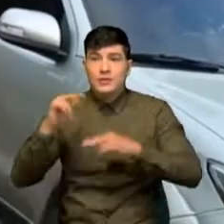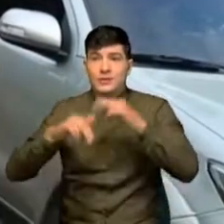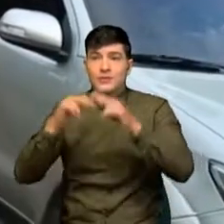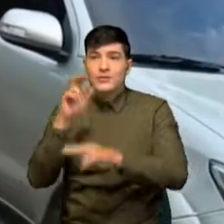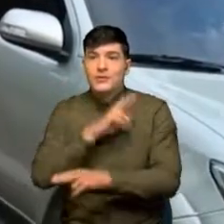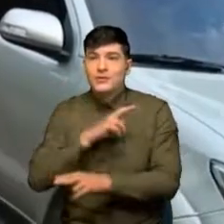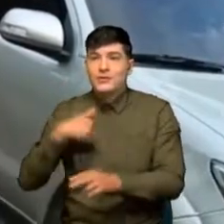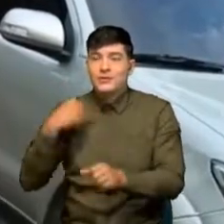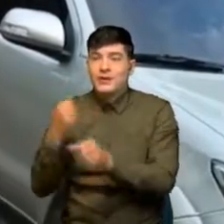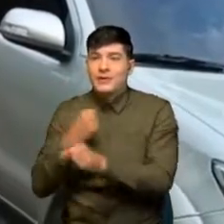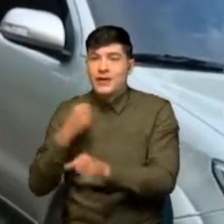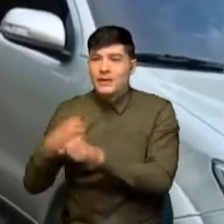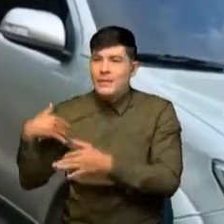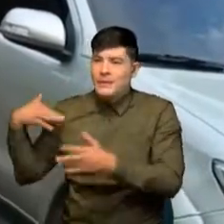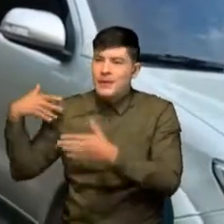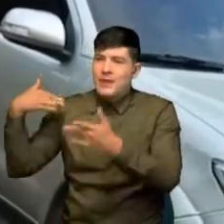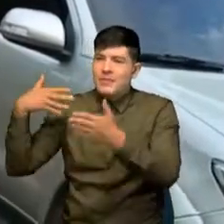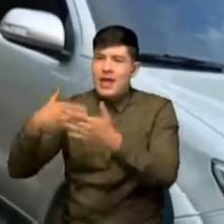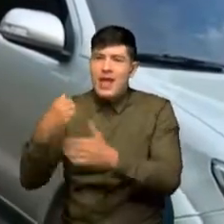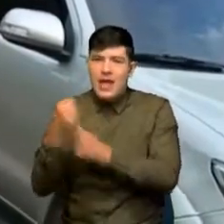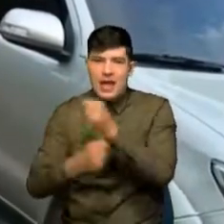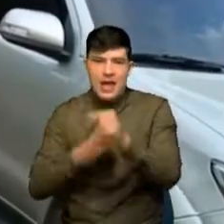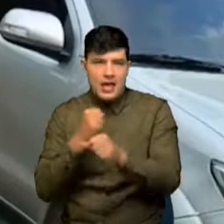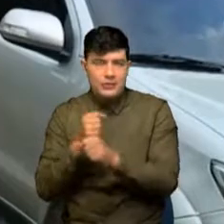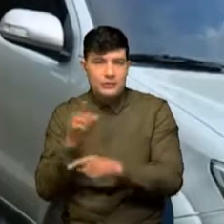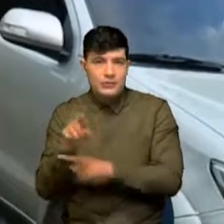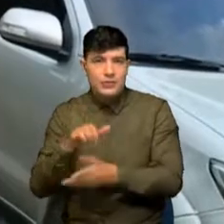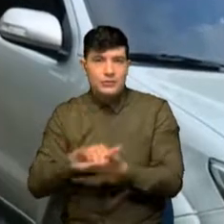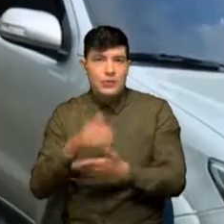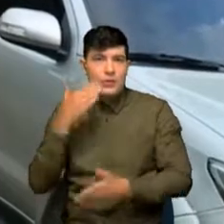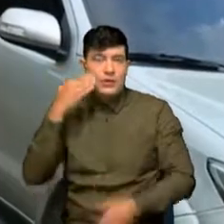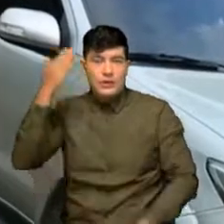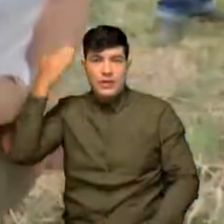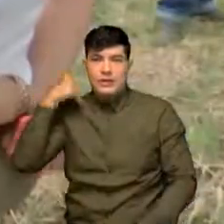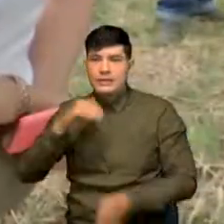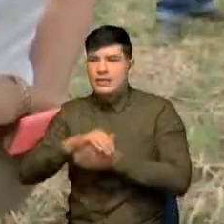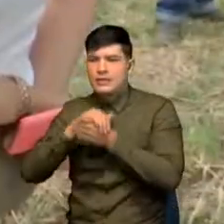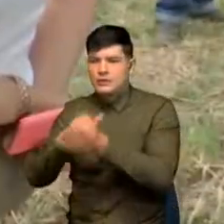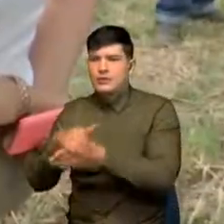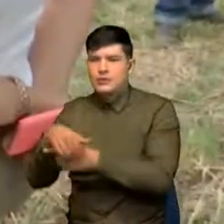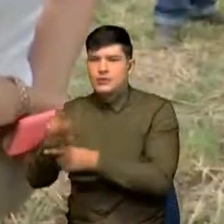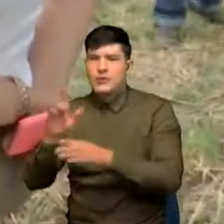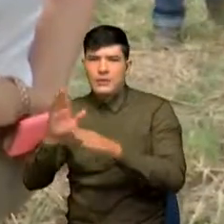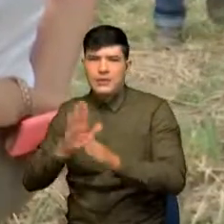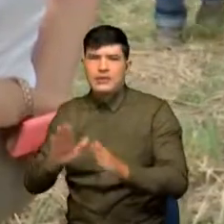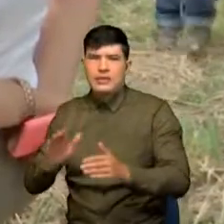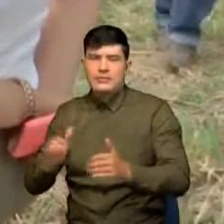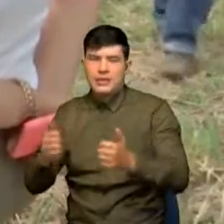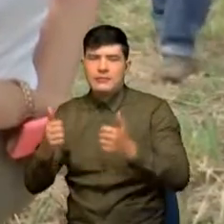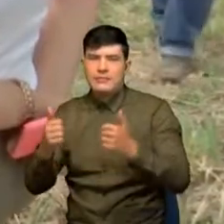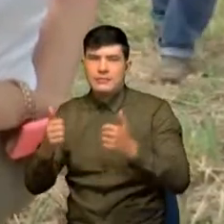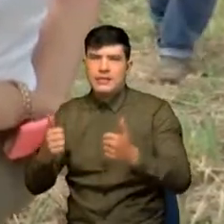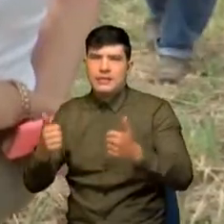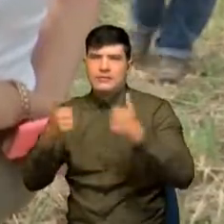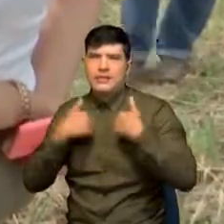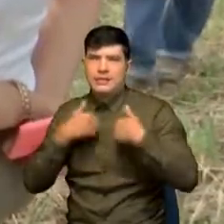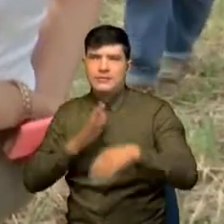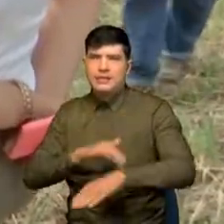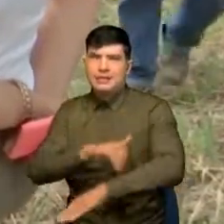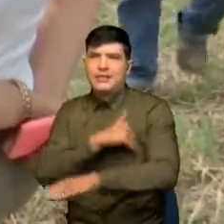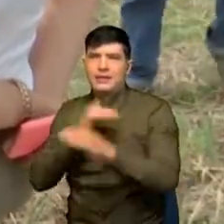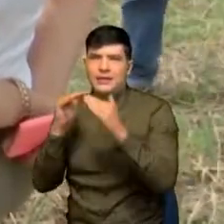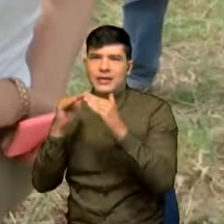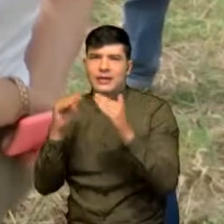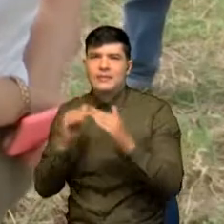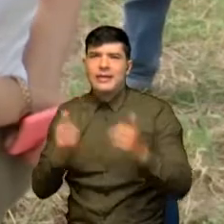trabajando durante estos años, una obra que logramos con gestión de Ministerio de Vivienda, con gestión de Findeter. Ya inicia, ya es una realidad para este